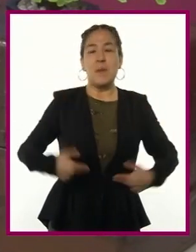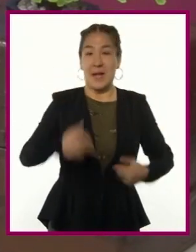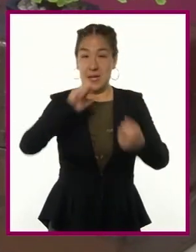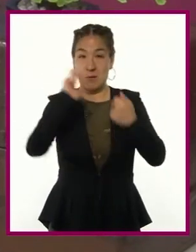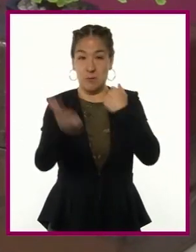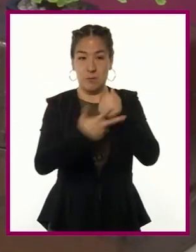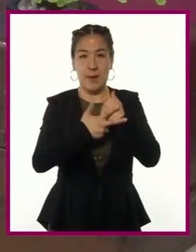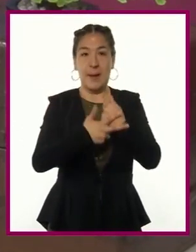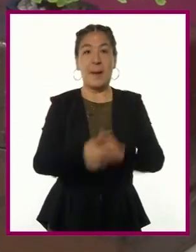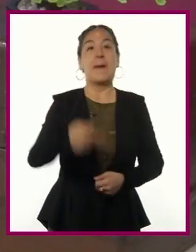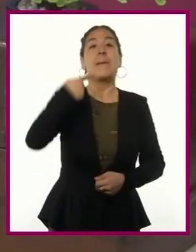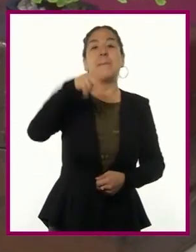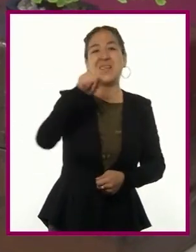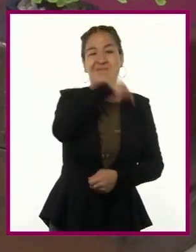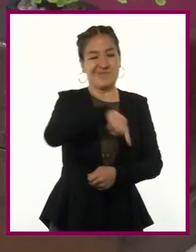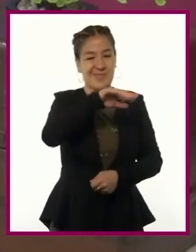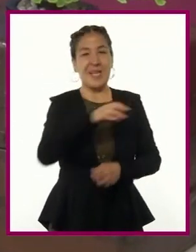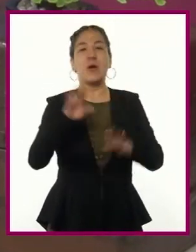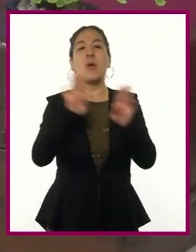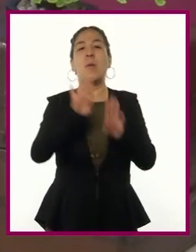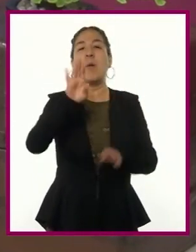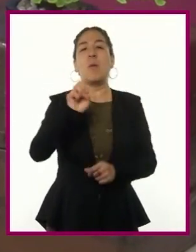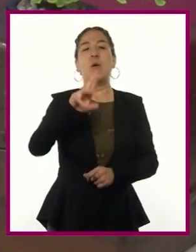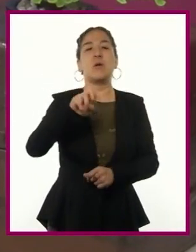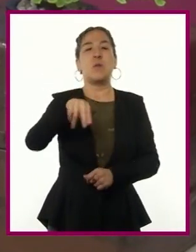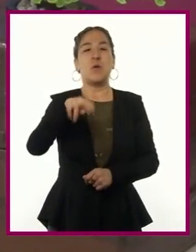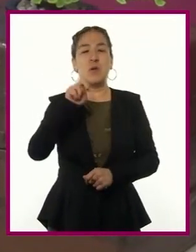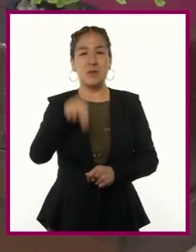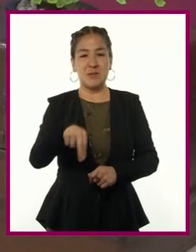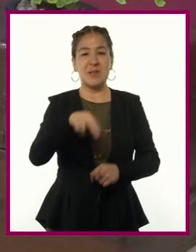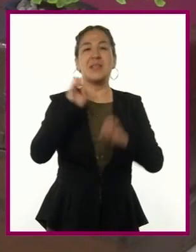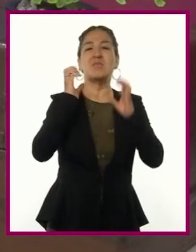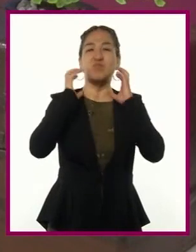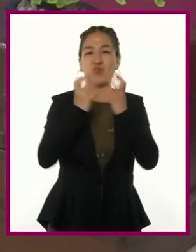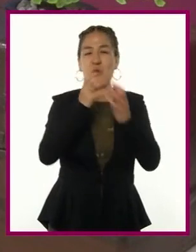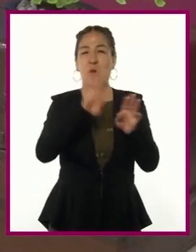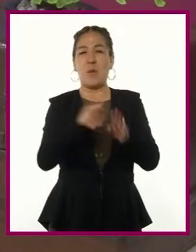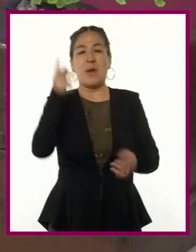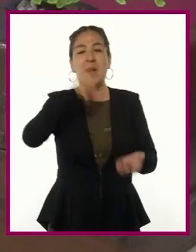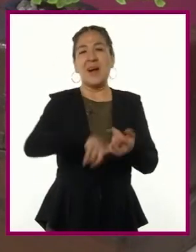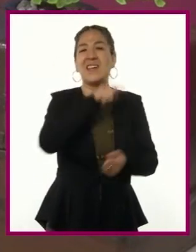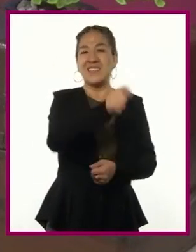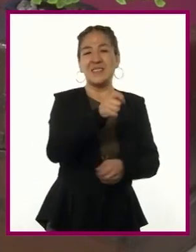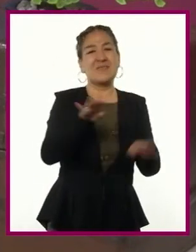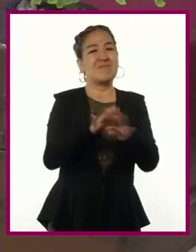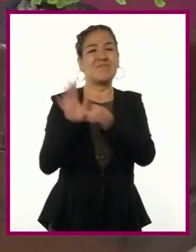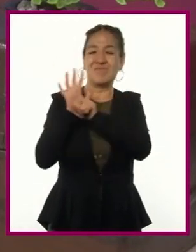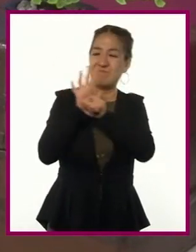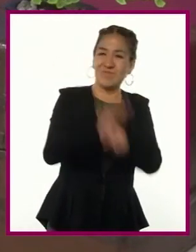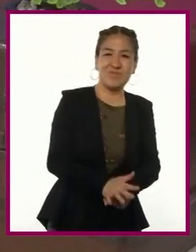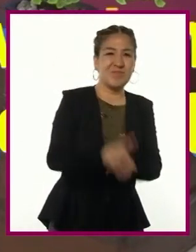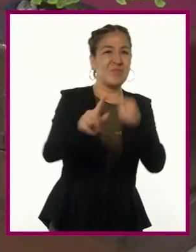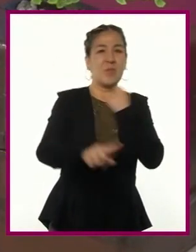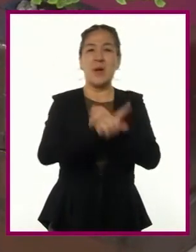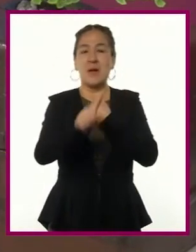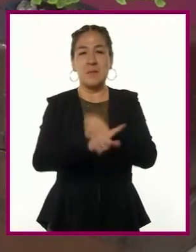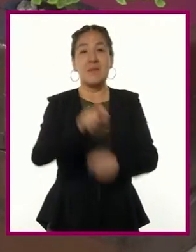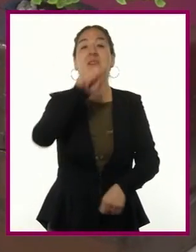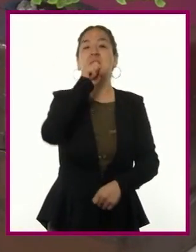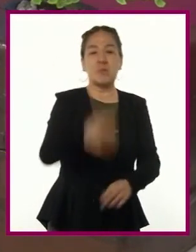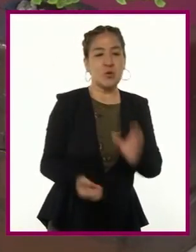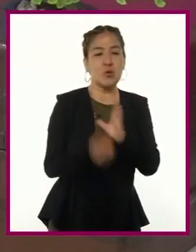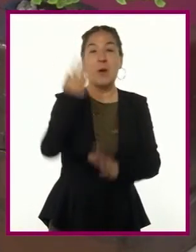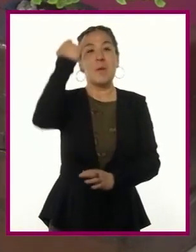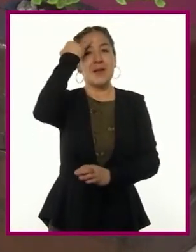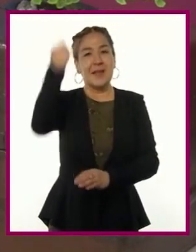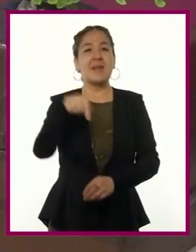modernizador de las reformas borbónicas centró el poder en la corona y trajo consigo mayores índices de opresión, también introdujo las